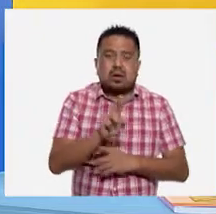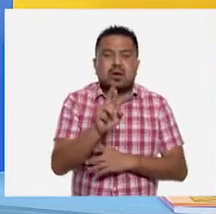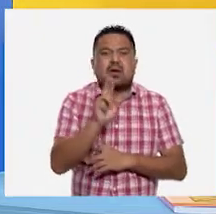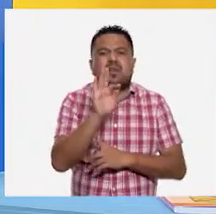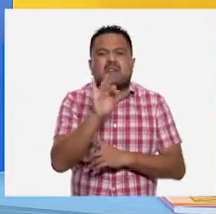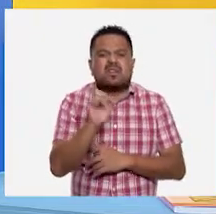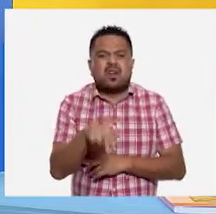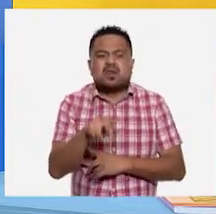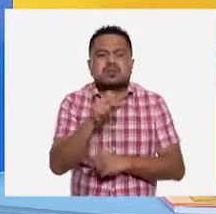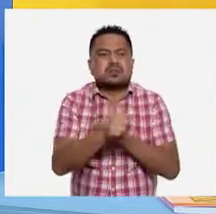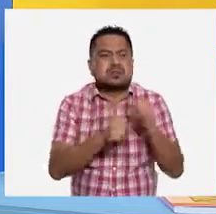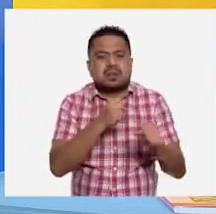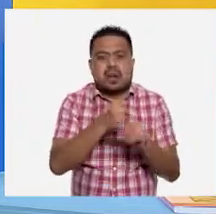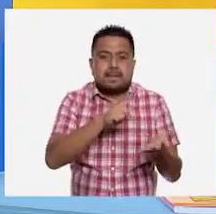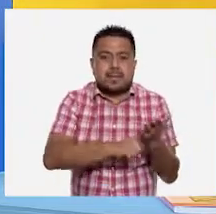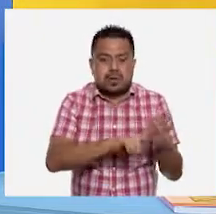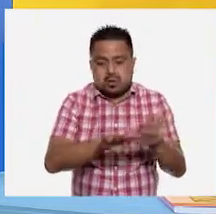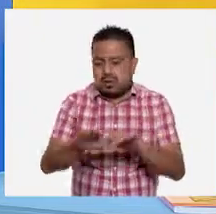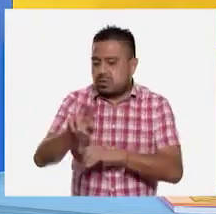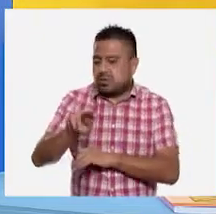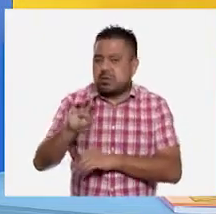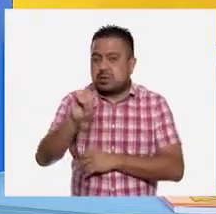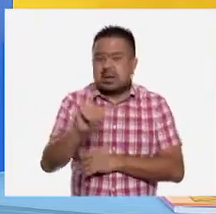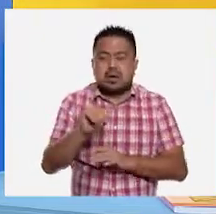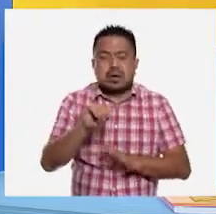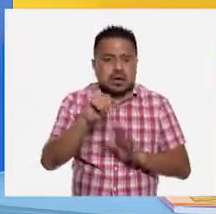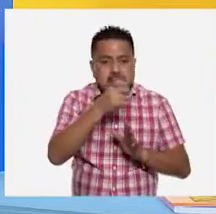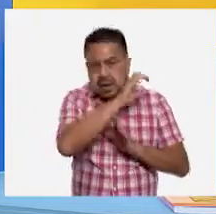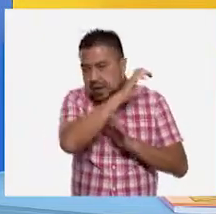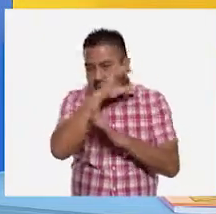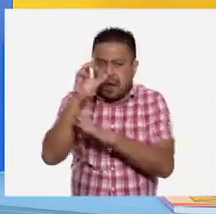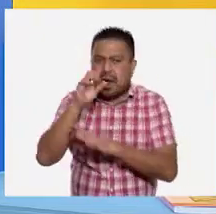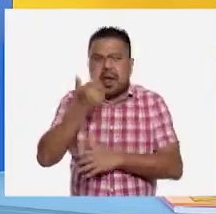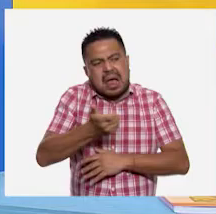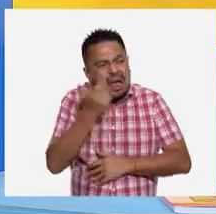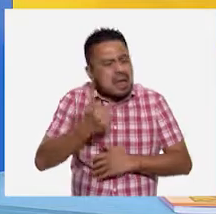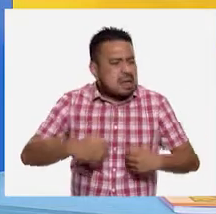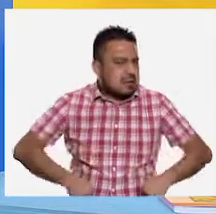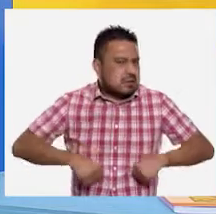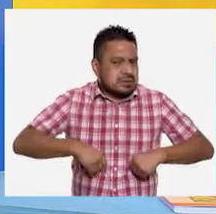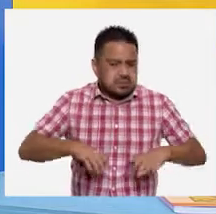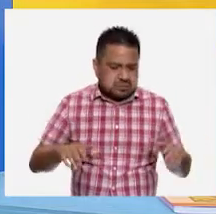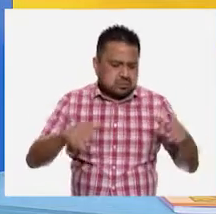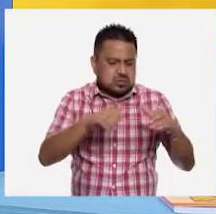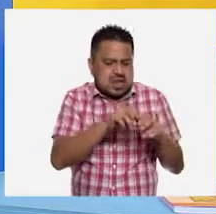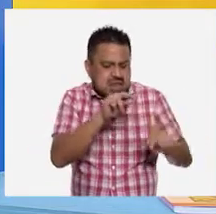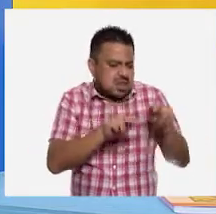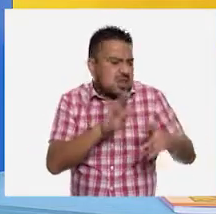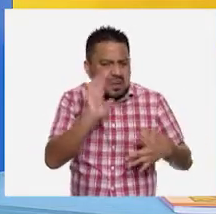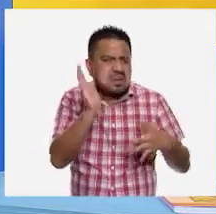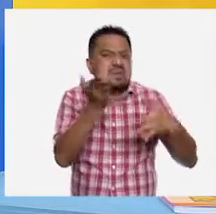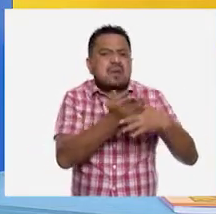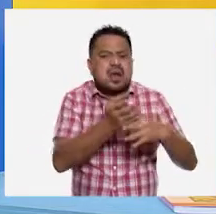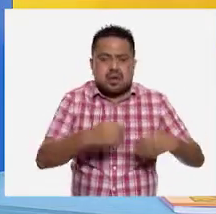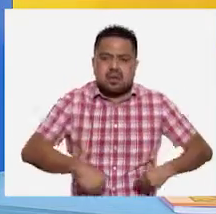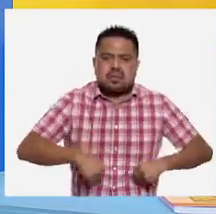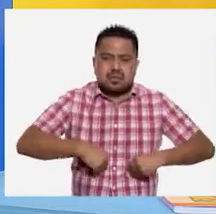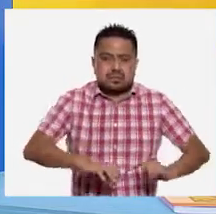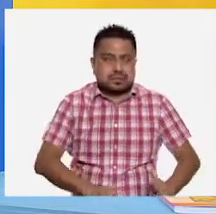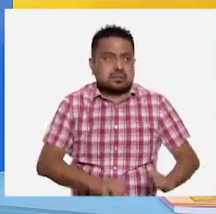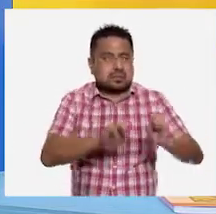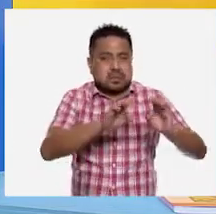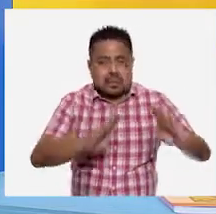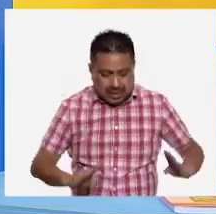en 1989, y que a través del retrato de la vida cotidiana de una familia de clase media que vive en una unidad habitacional